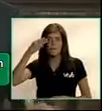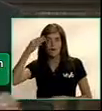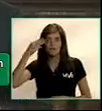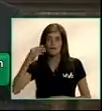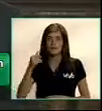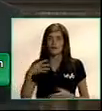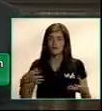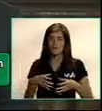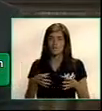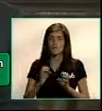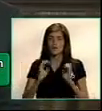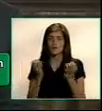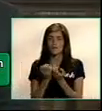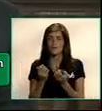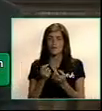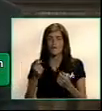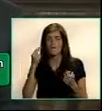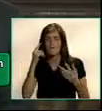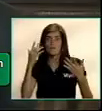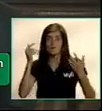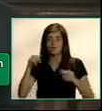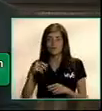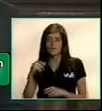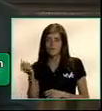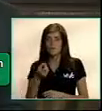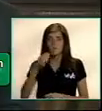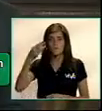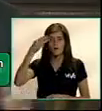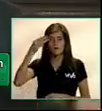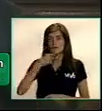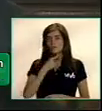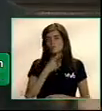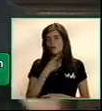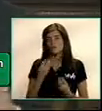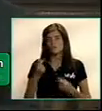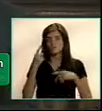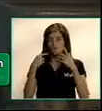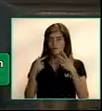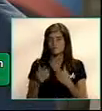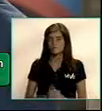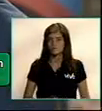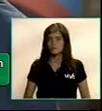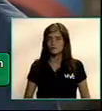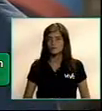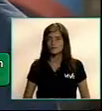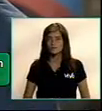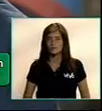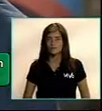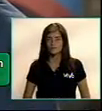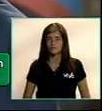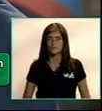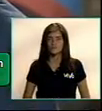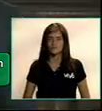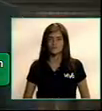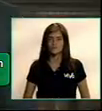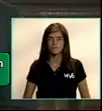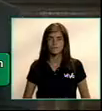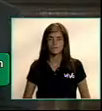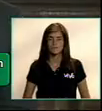aquí muy famoso, ¿no? Muy bueno, que ha ido a la Serie del Caribe varias veces.